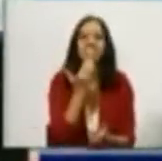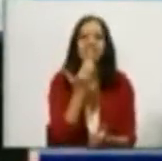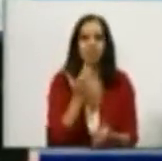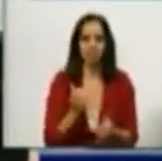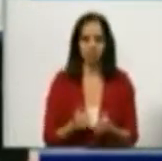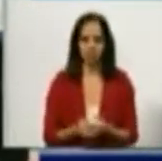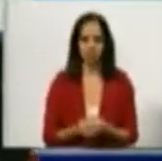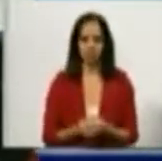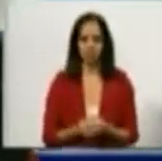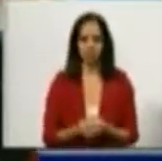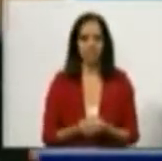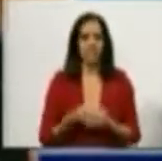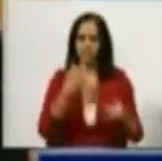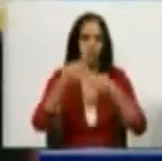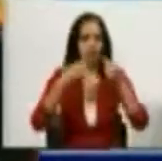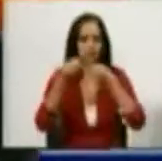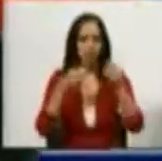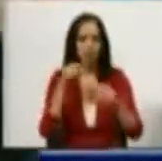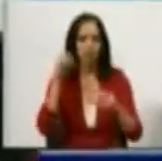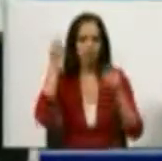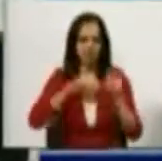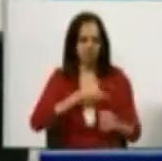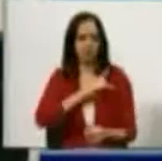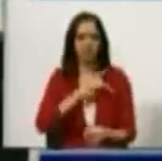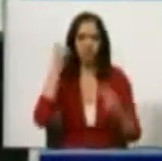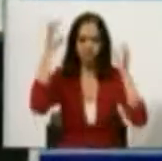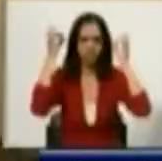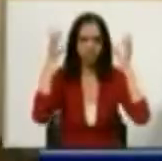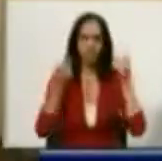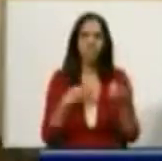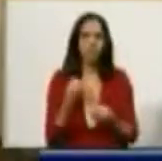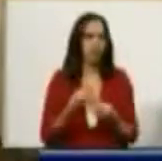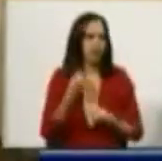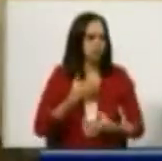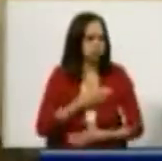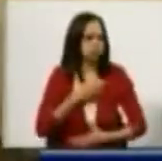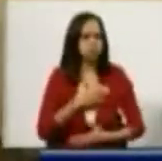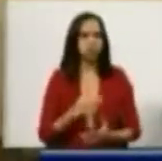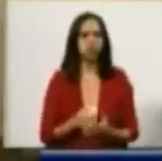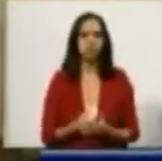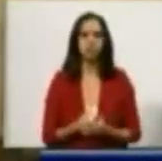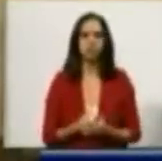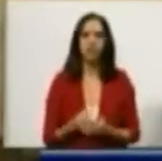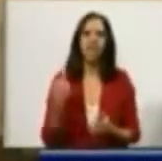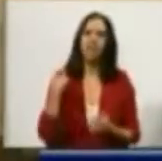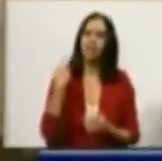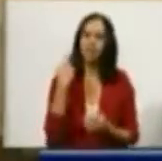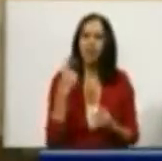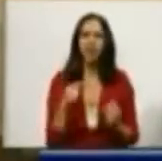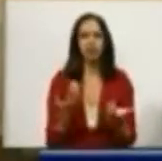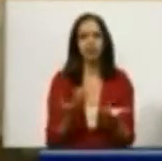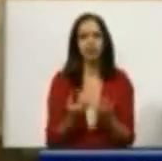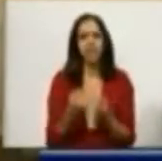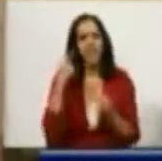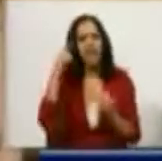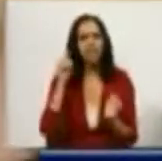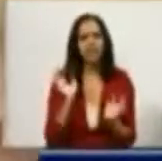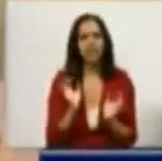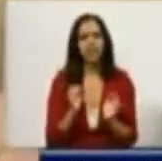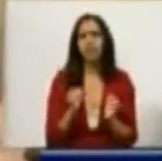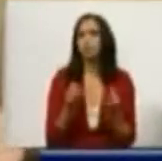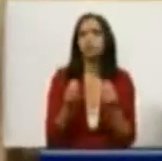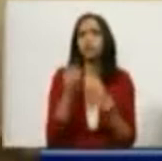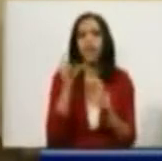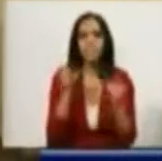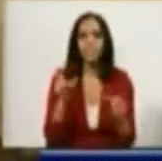sin estar generando falsas expectativas que pueden tener en frustración creo que el primer paso y este es probablemente el que